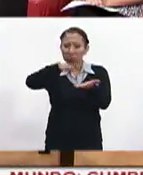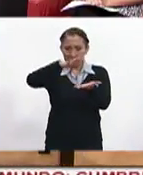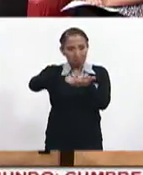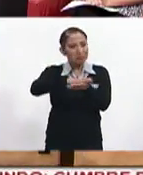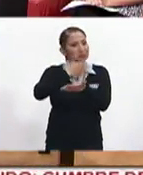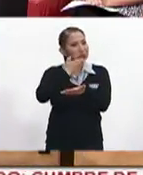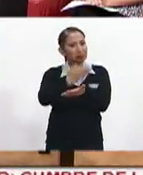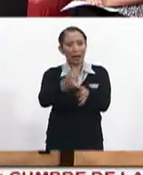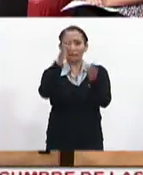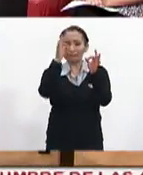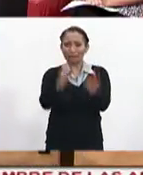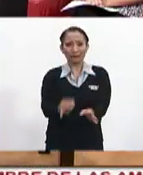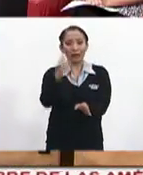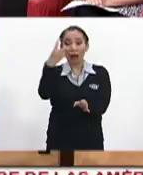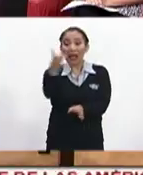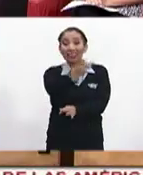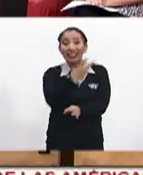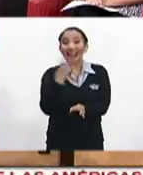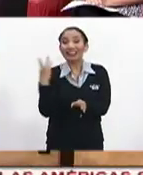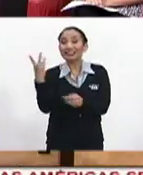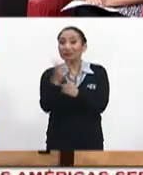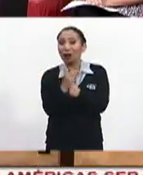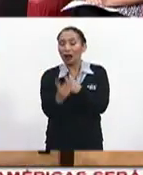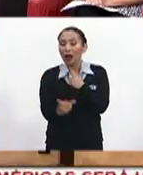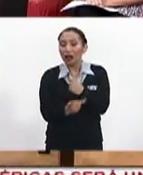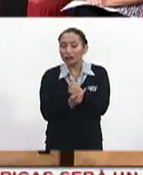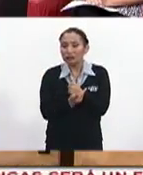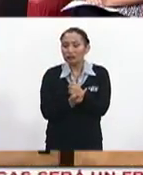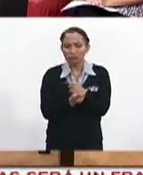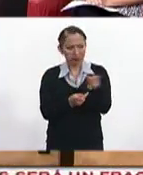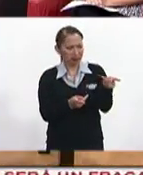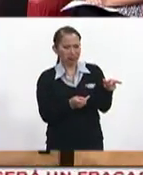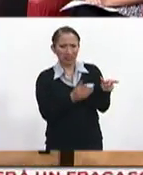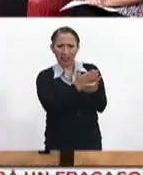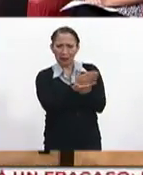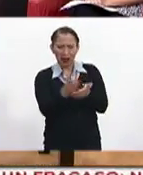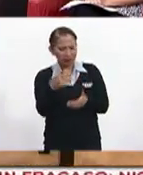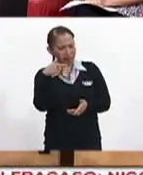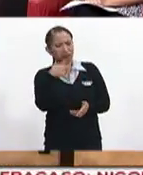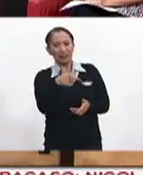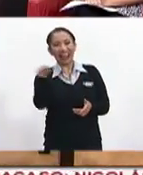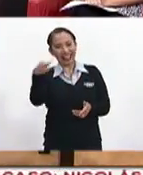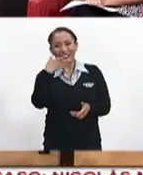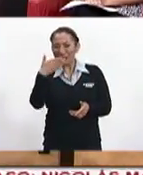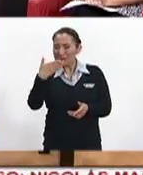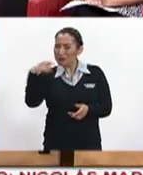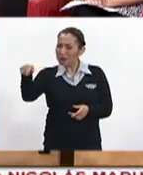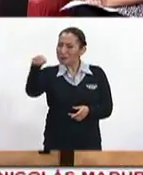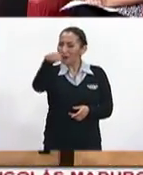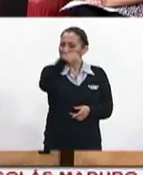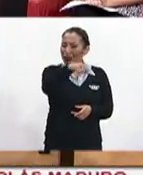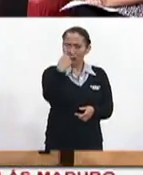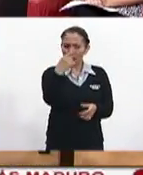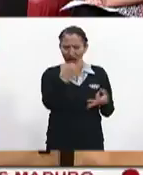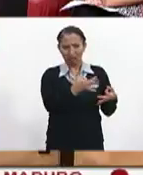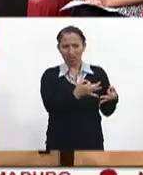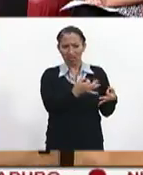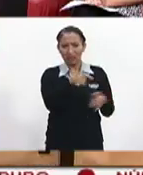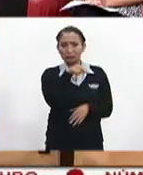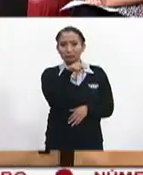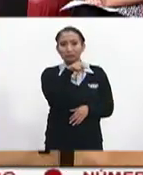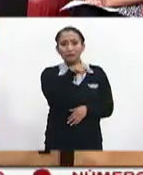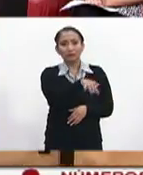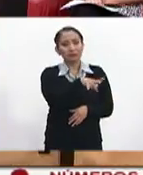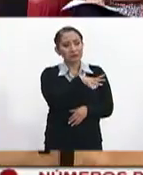una renegociación favorable para los tres, habló Justin Trudeau. Y por el otro lado, algo que me ha llamado la atención es